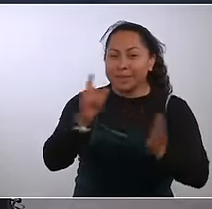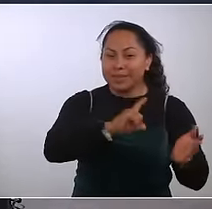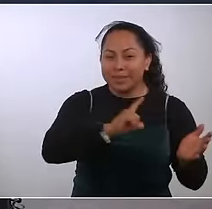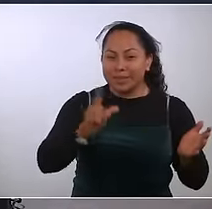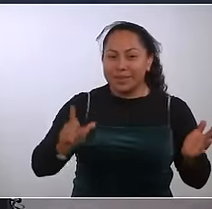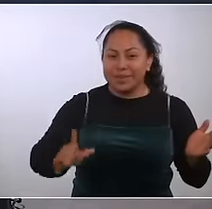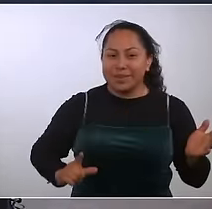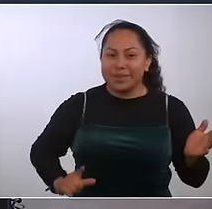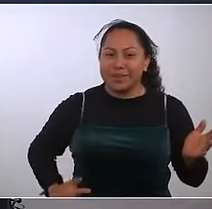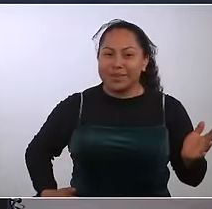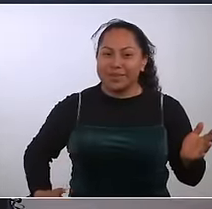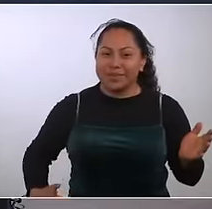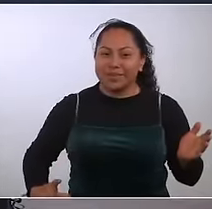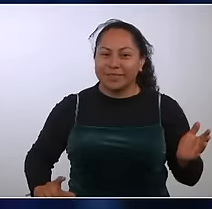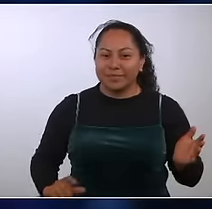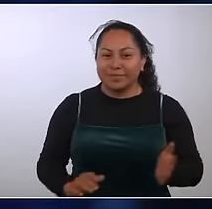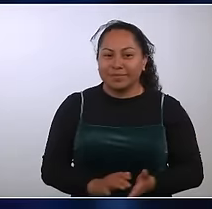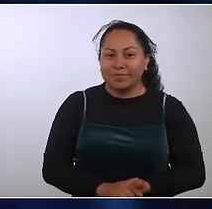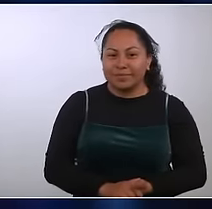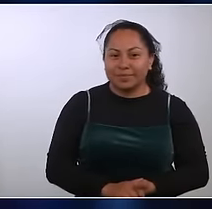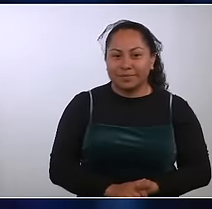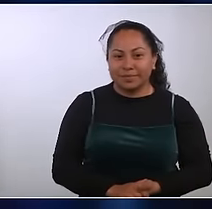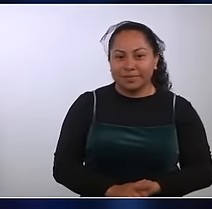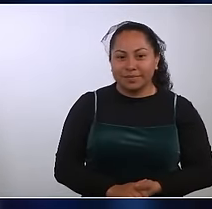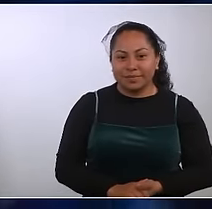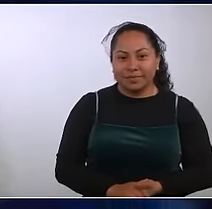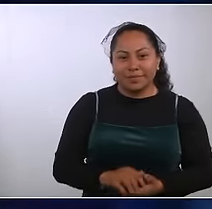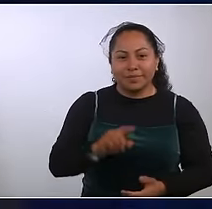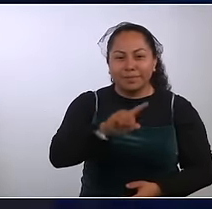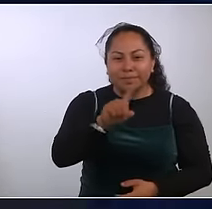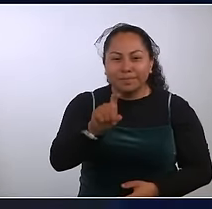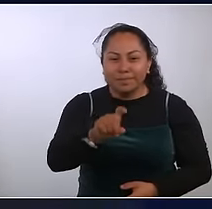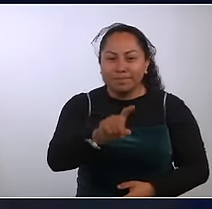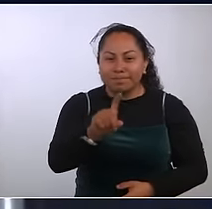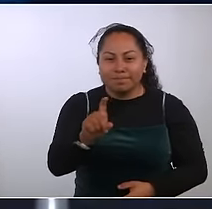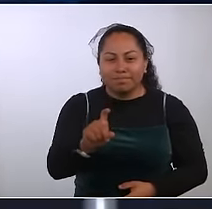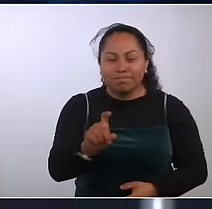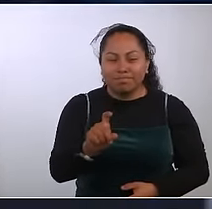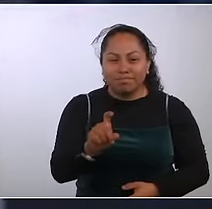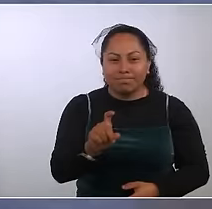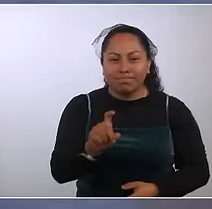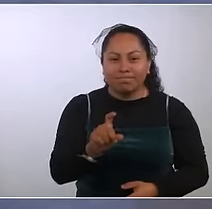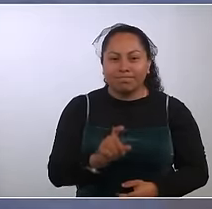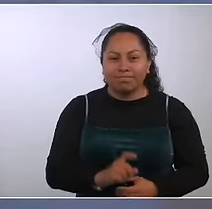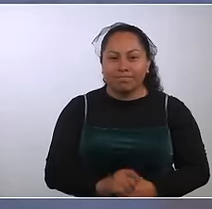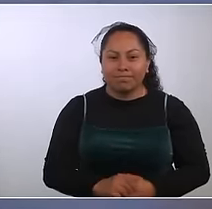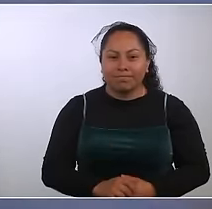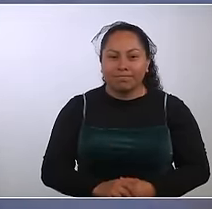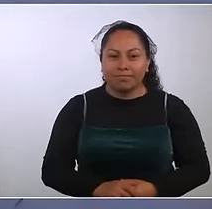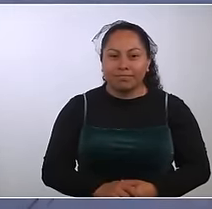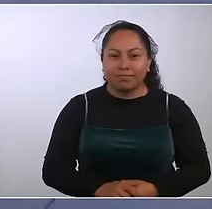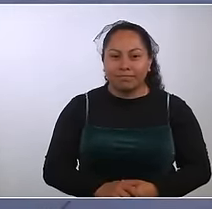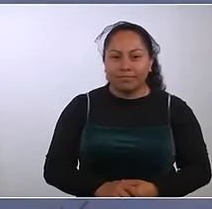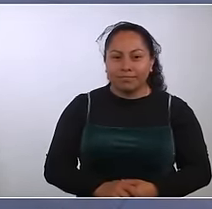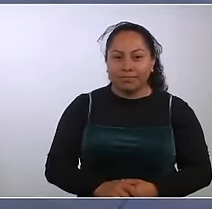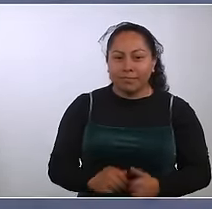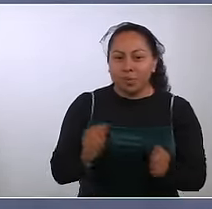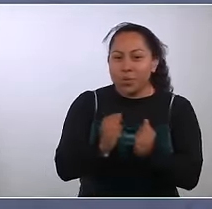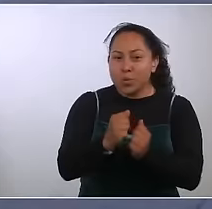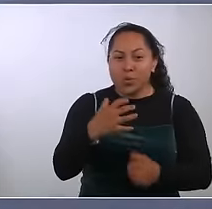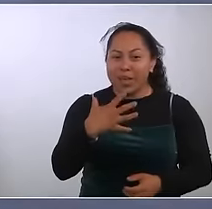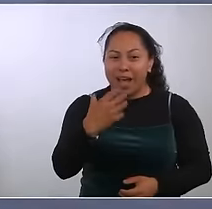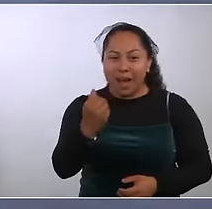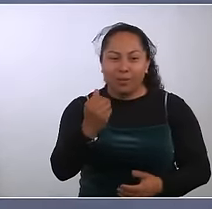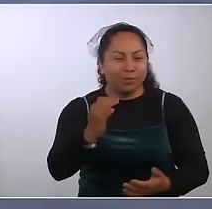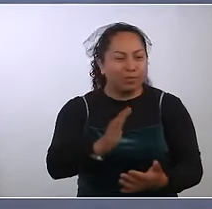again. Praise the Lord, apostolic people. Me pregunto si por un minuto. I ask myself if for a minute. Sin música.